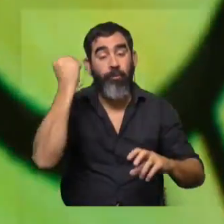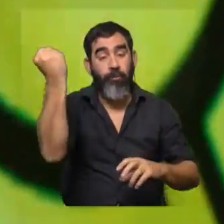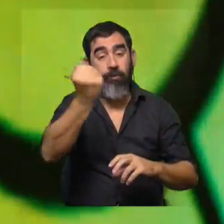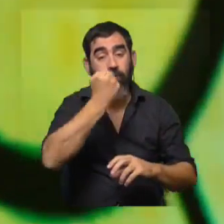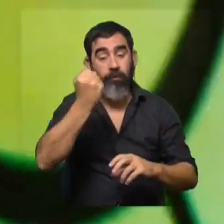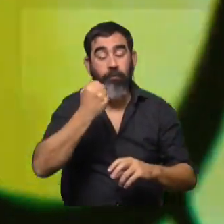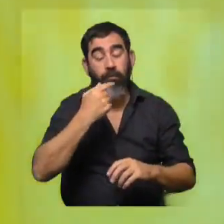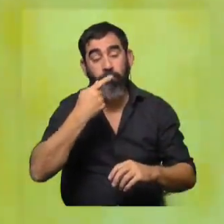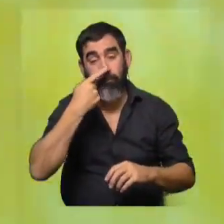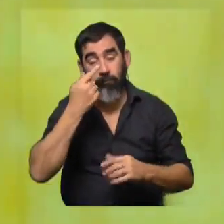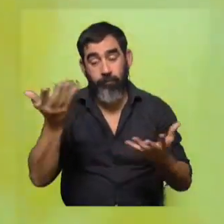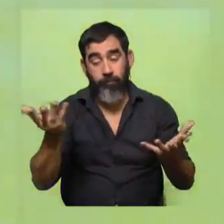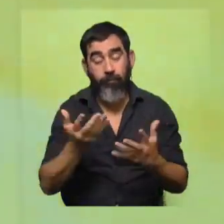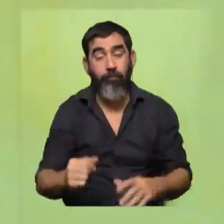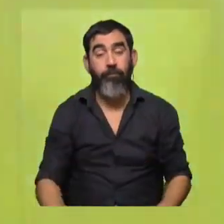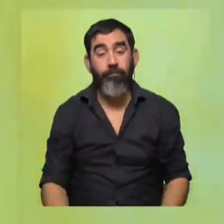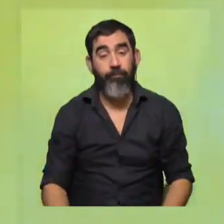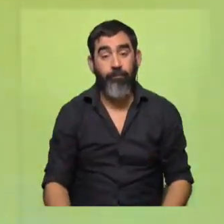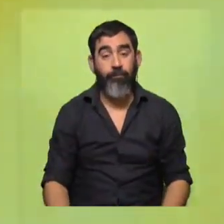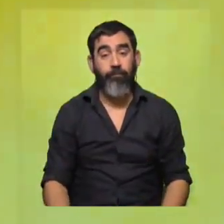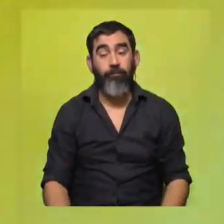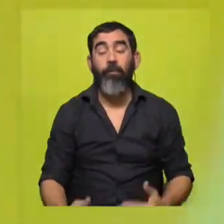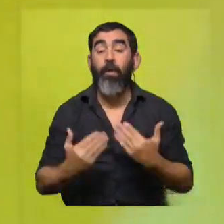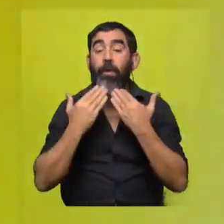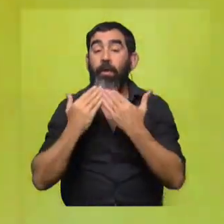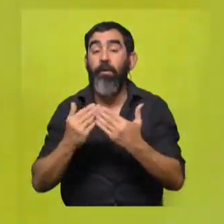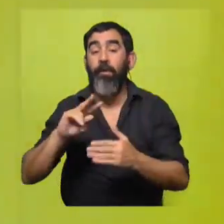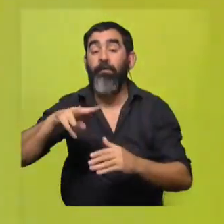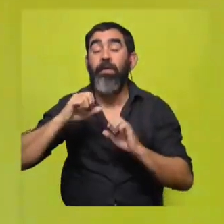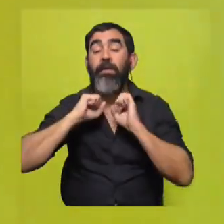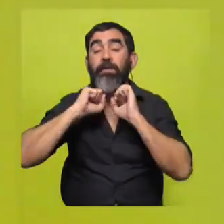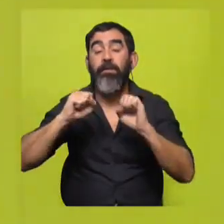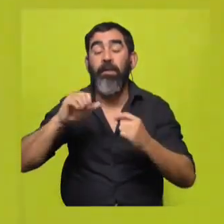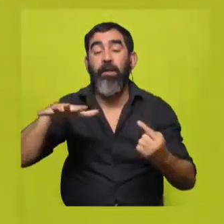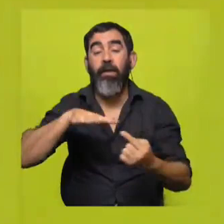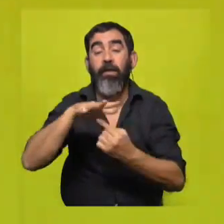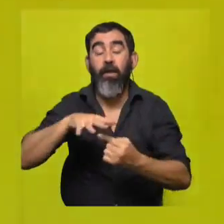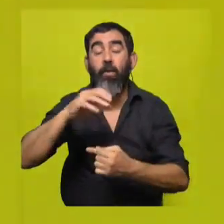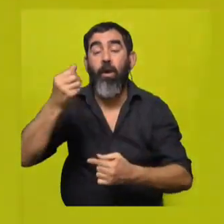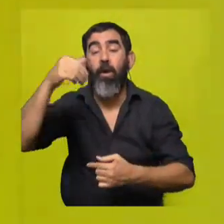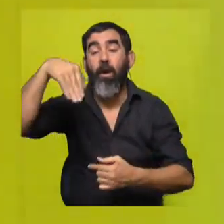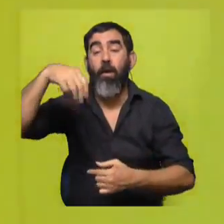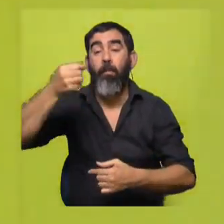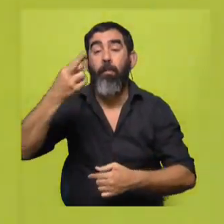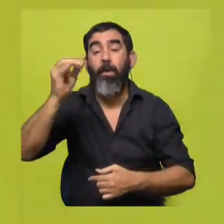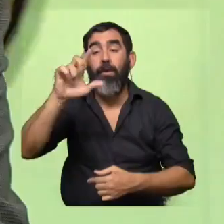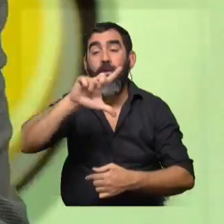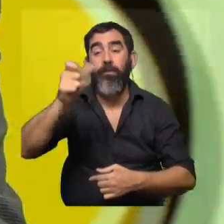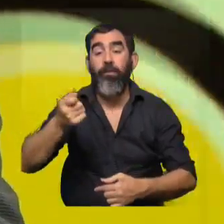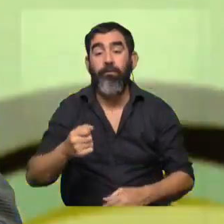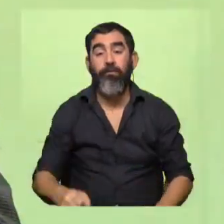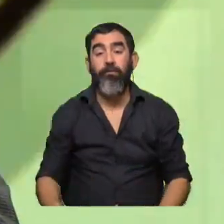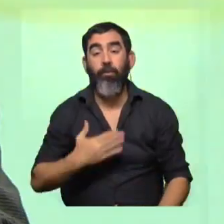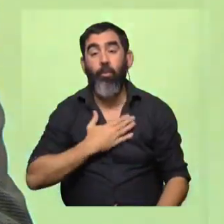que nos importan mucho, que están dentro de la órbita del Ministerio de Ambiente. Le agradecemos muchísimo al subsecretario Gerardo Amarilla que nos está acompañando sobre Ciencia. Bienvenido. Un